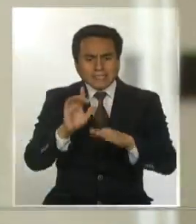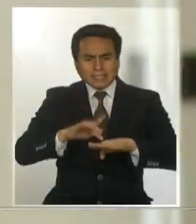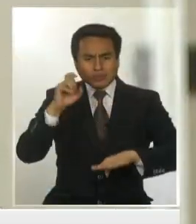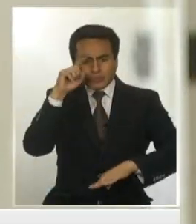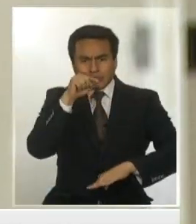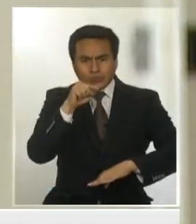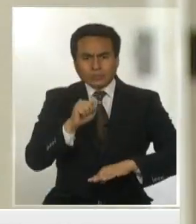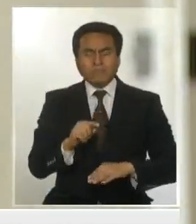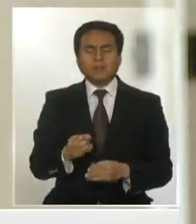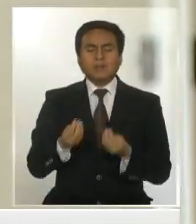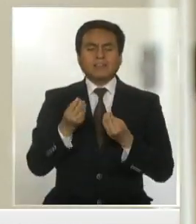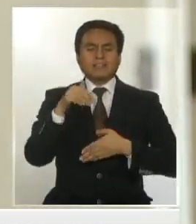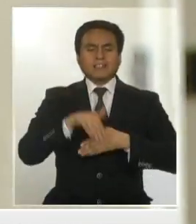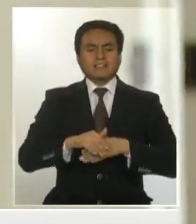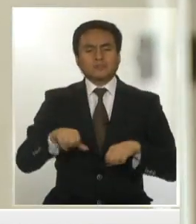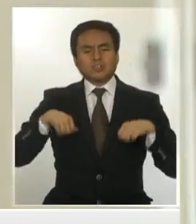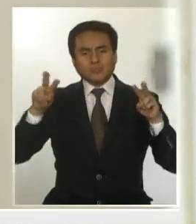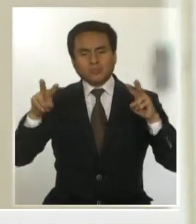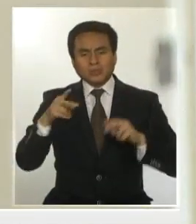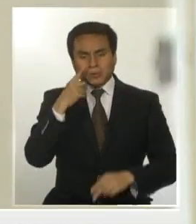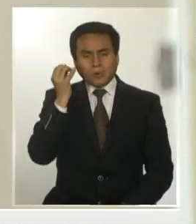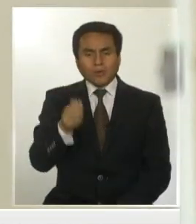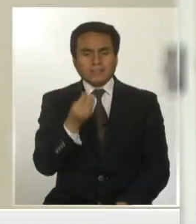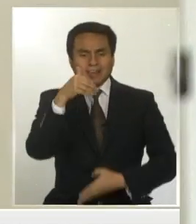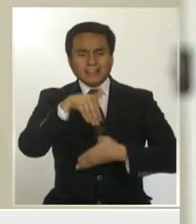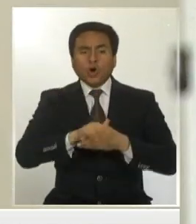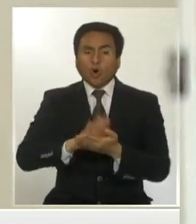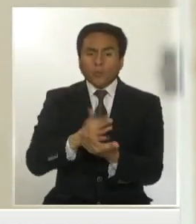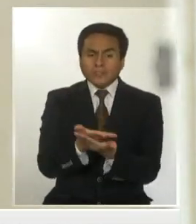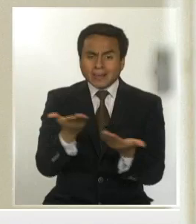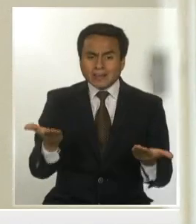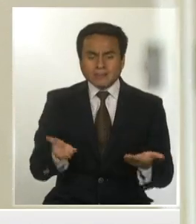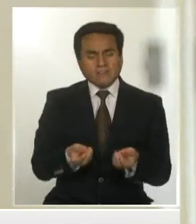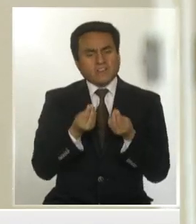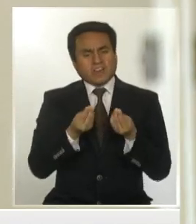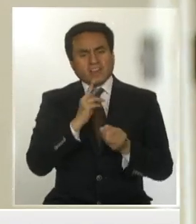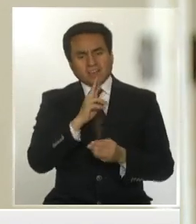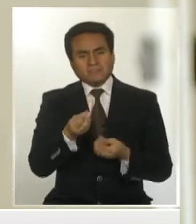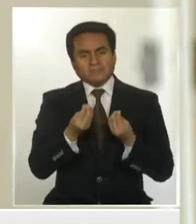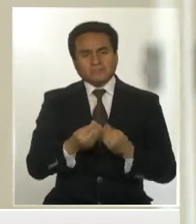tardes, muchachas y muchachos. Buenas tardes, presidente. ¿Cómo están? Bien.